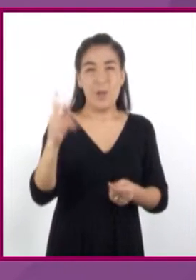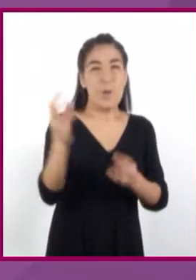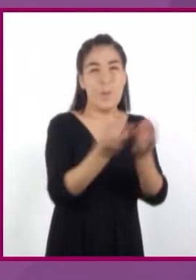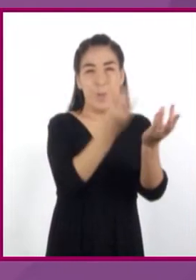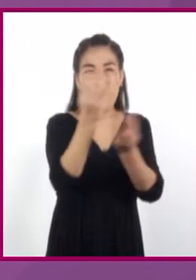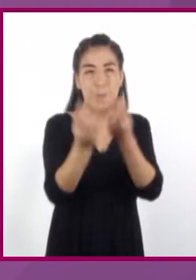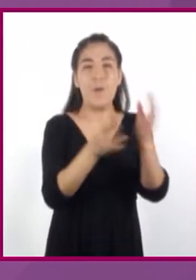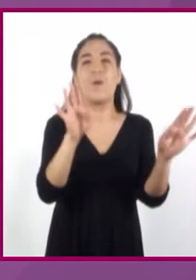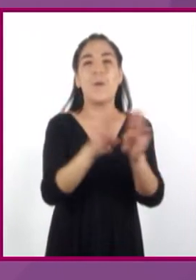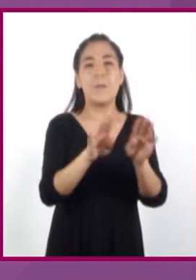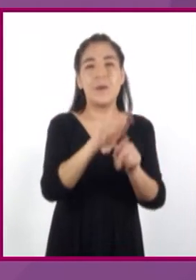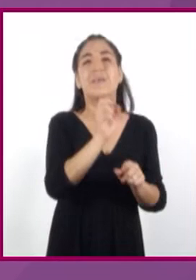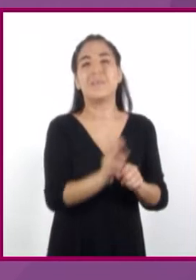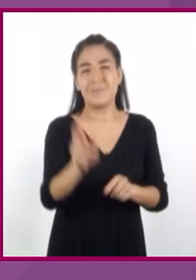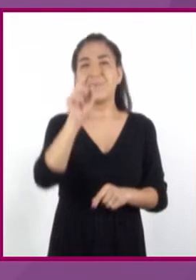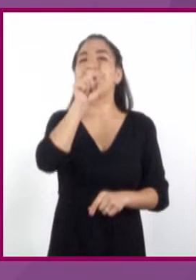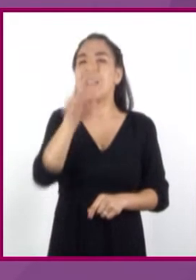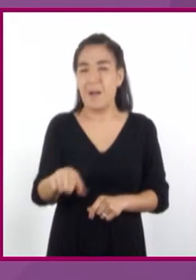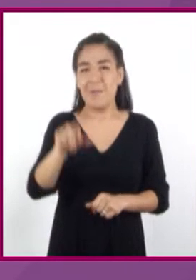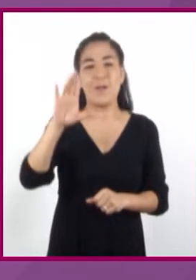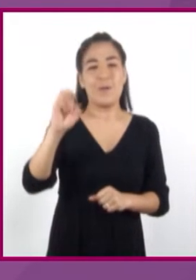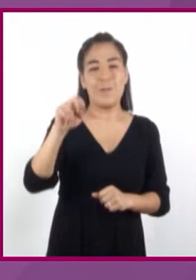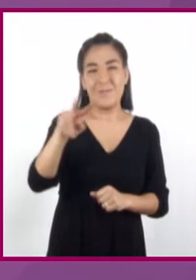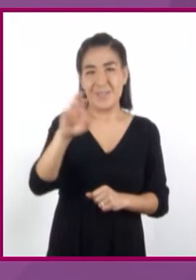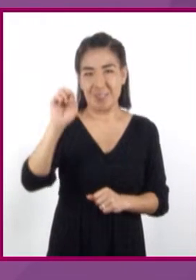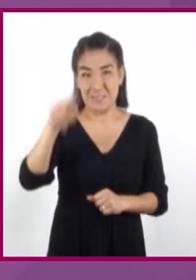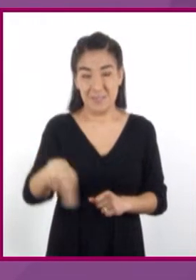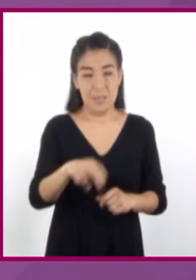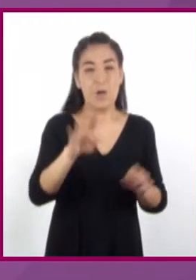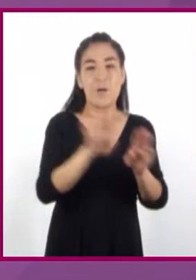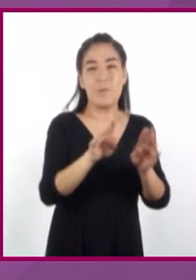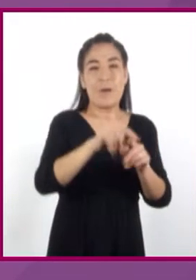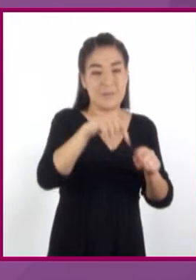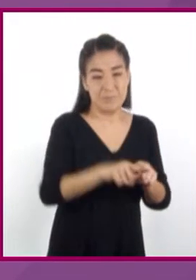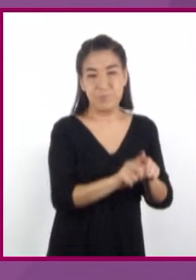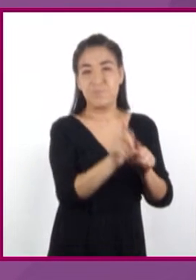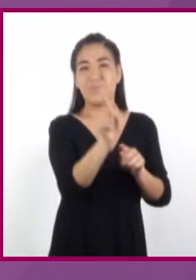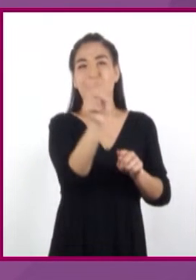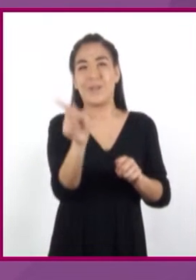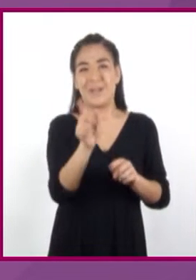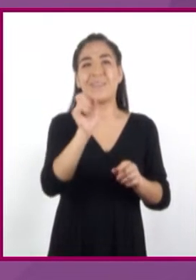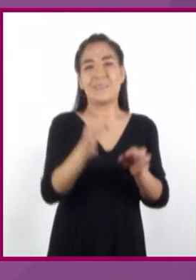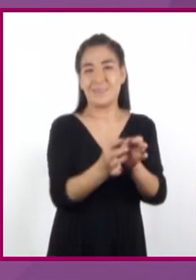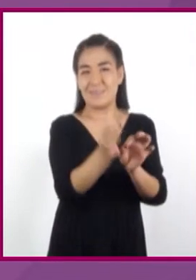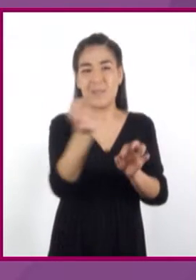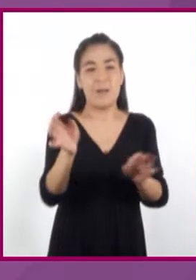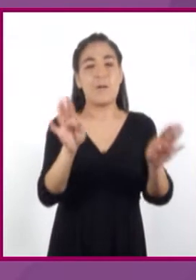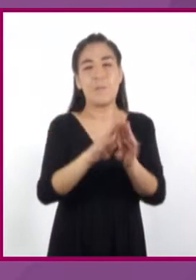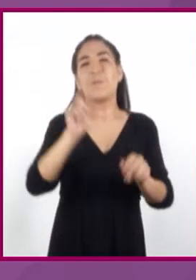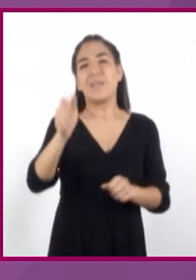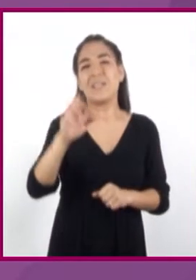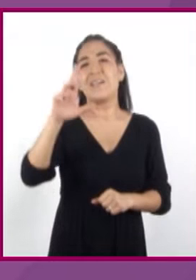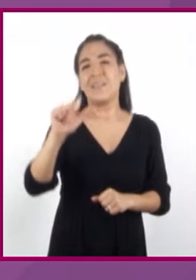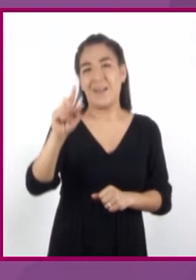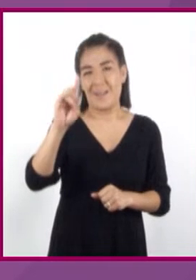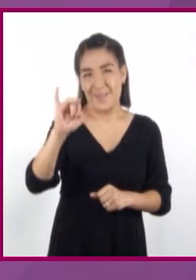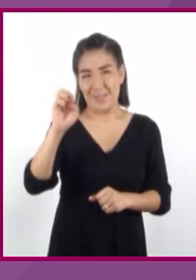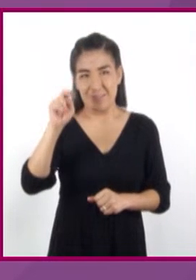de este vapor también por convección. Y la flama de la estufa transfiere calor hacia el medio que la rodea por radiación.